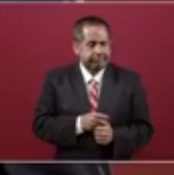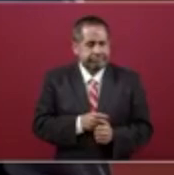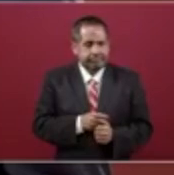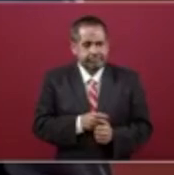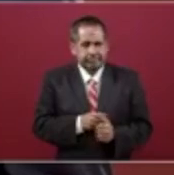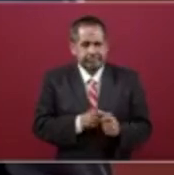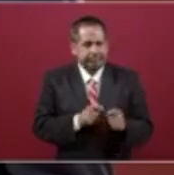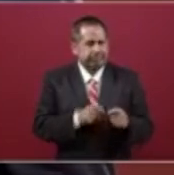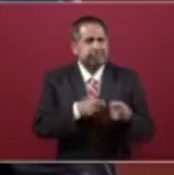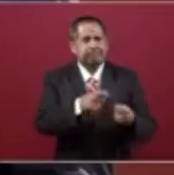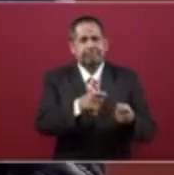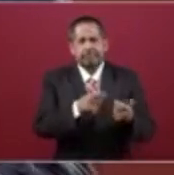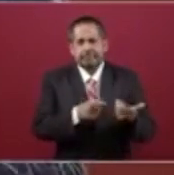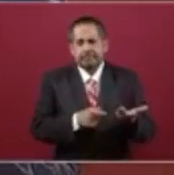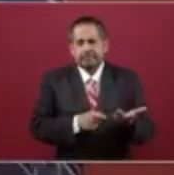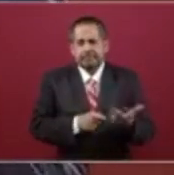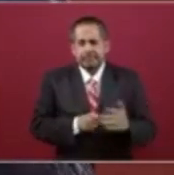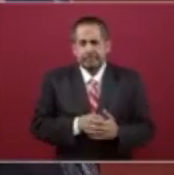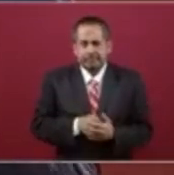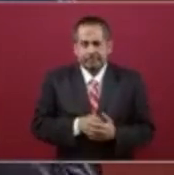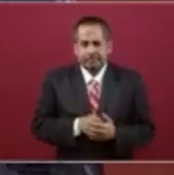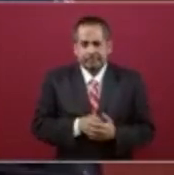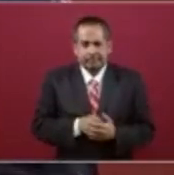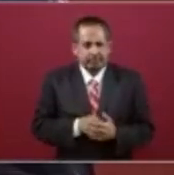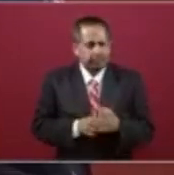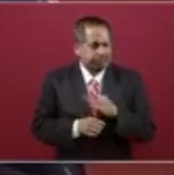del orden de